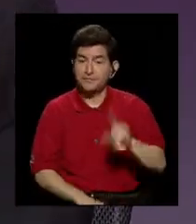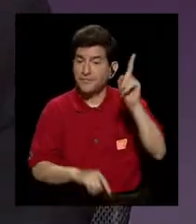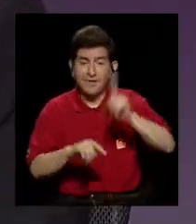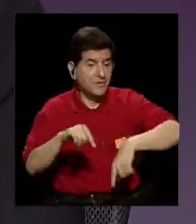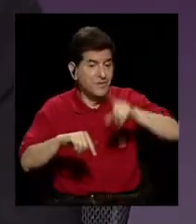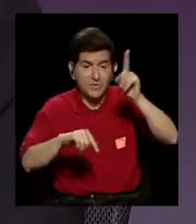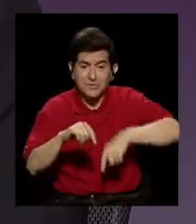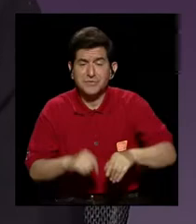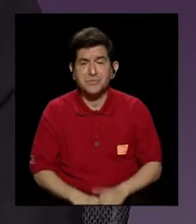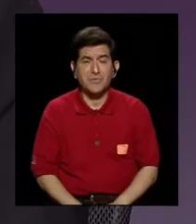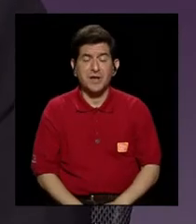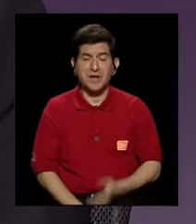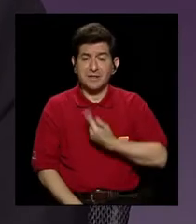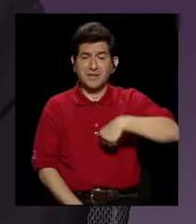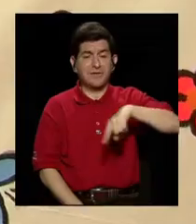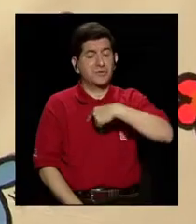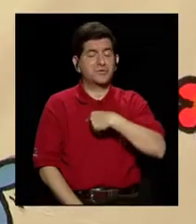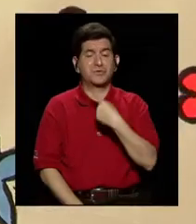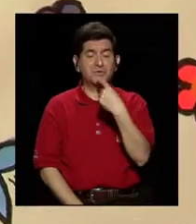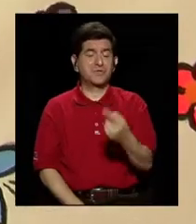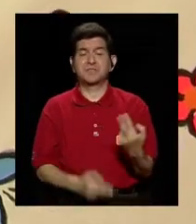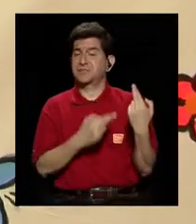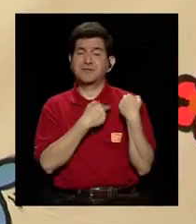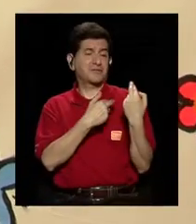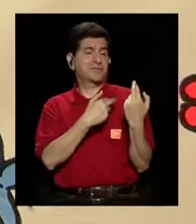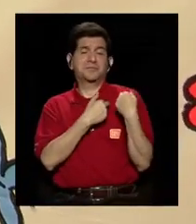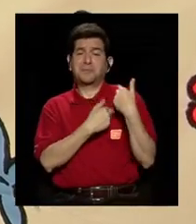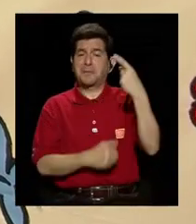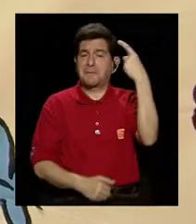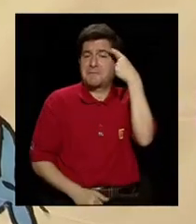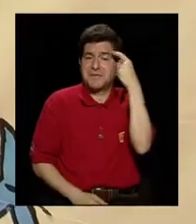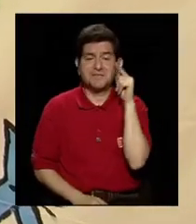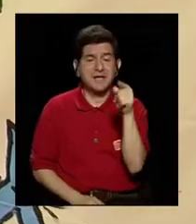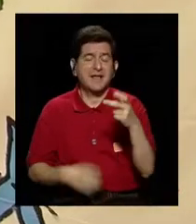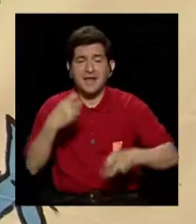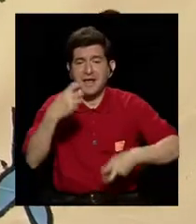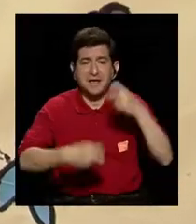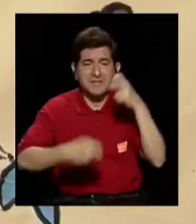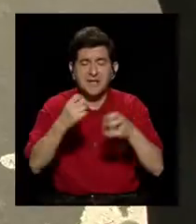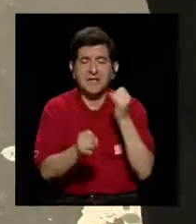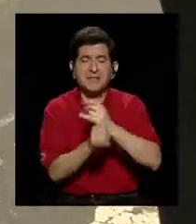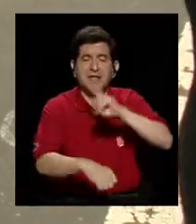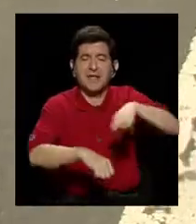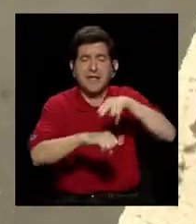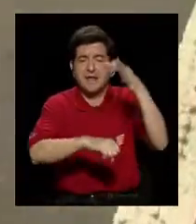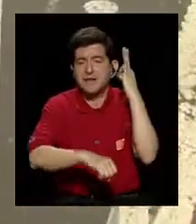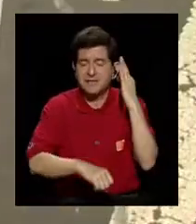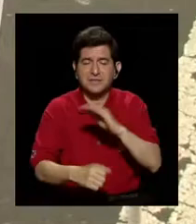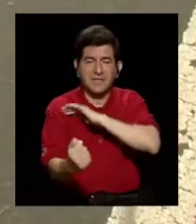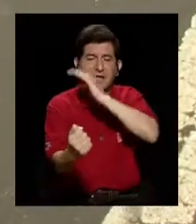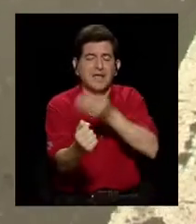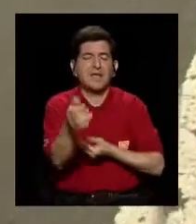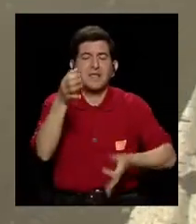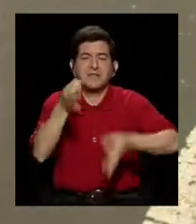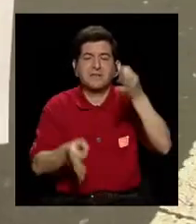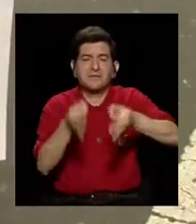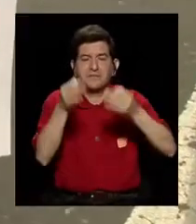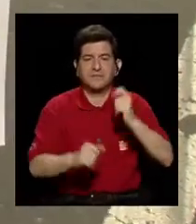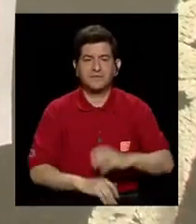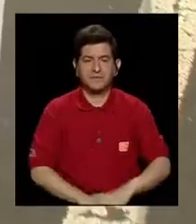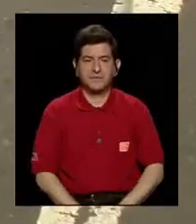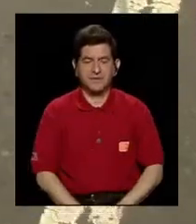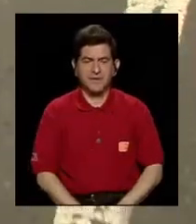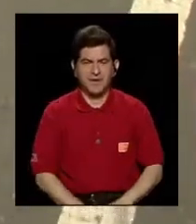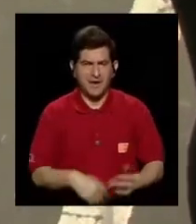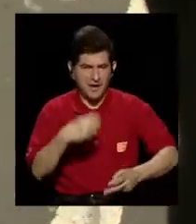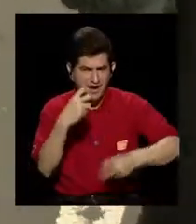podemos lavarnos las manos pensando que ese es un problema del INAMU y del Poder Judicial. Es un